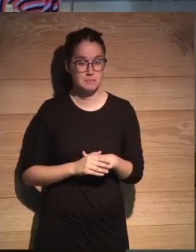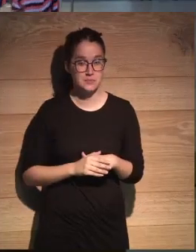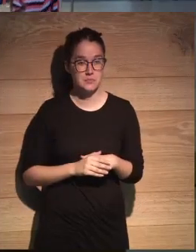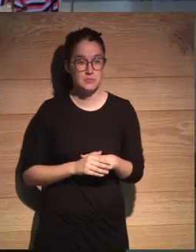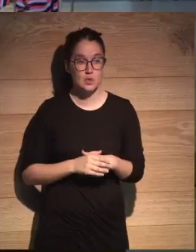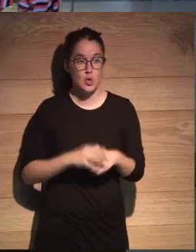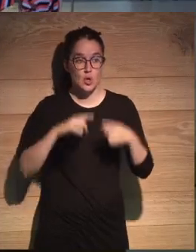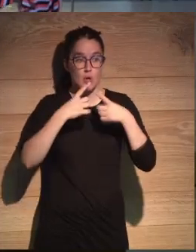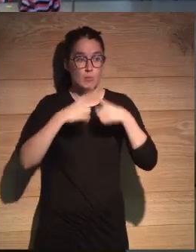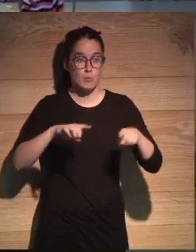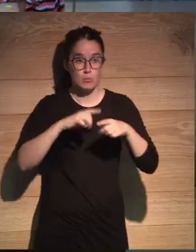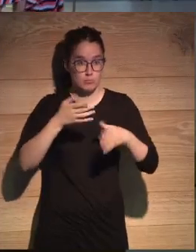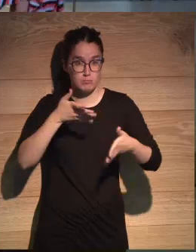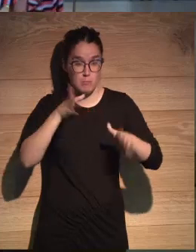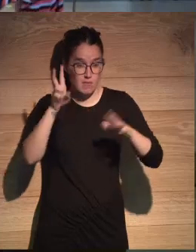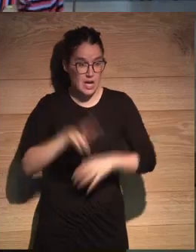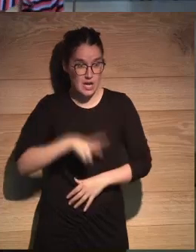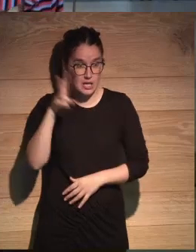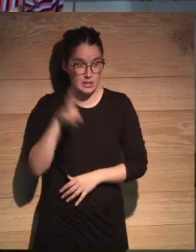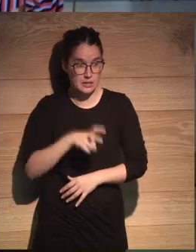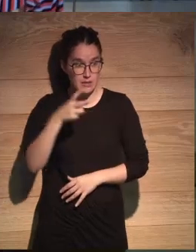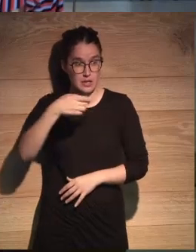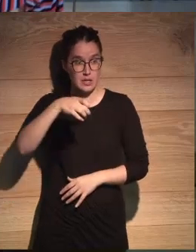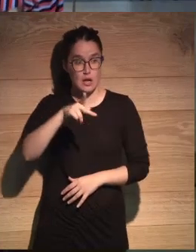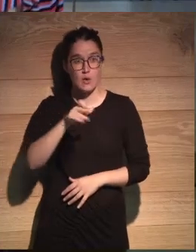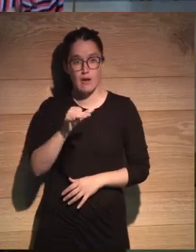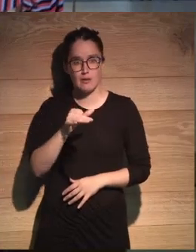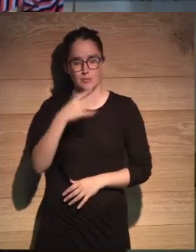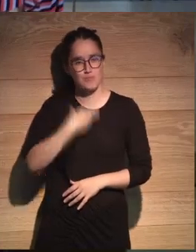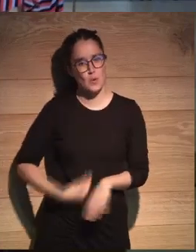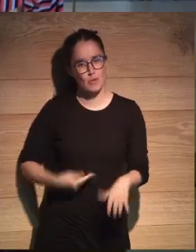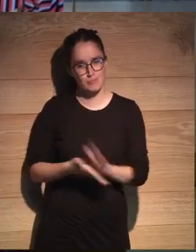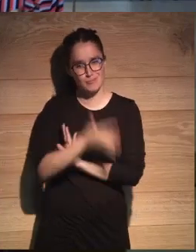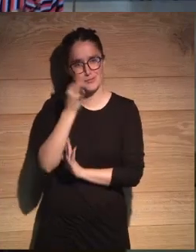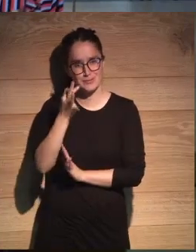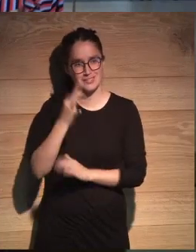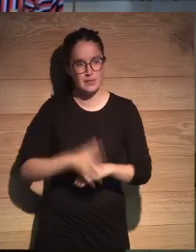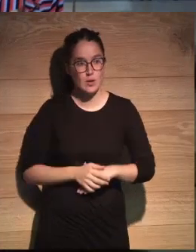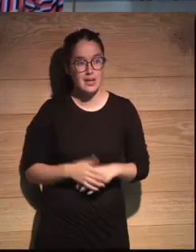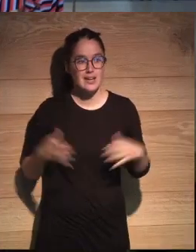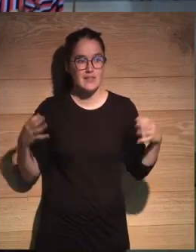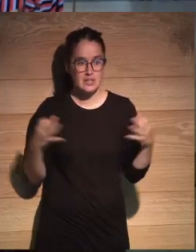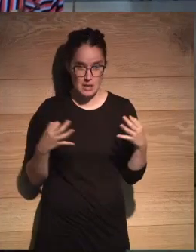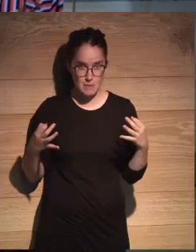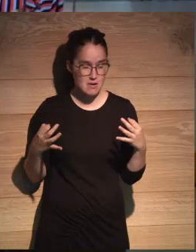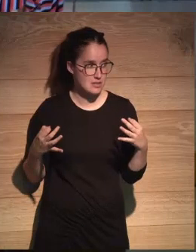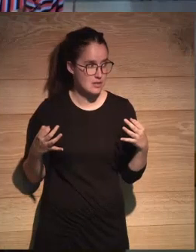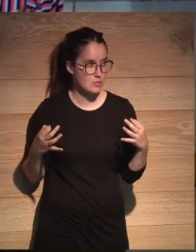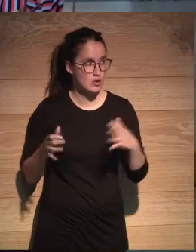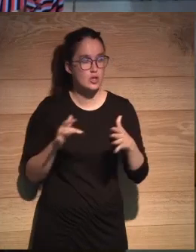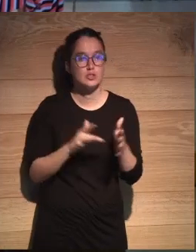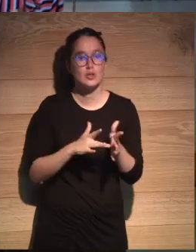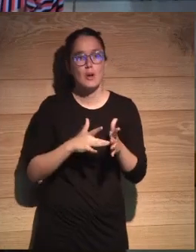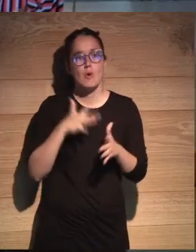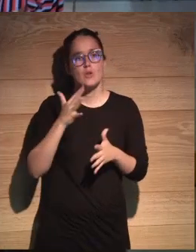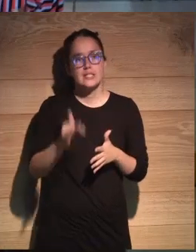Yo es música para mis oídos lo que oigo de Naucas Murcia, por supuesto. Lo que pasa es que lo que estaría bien